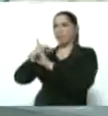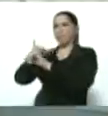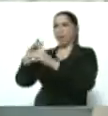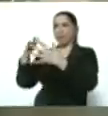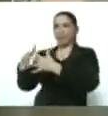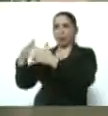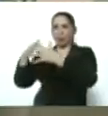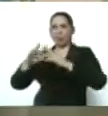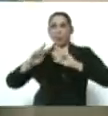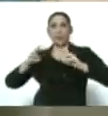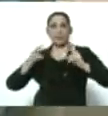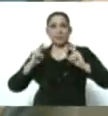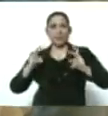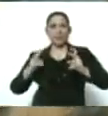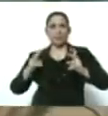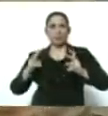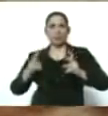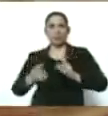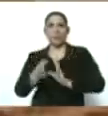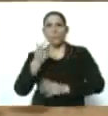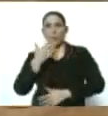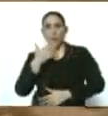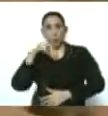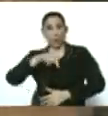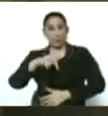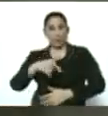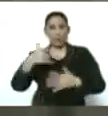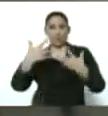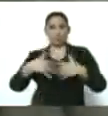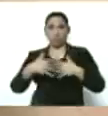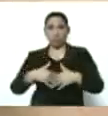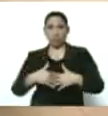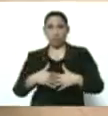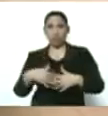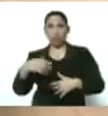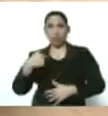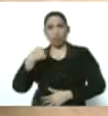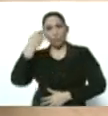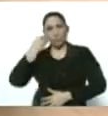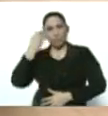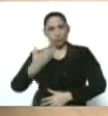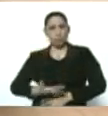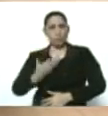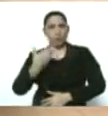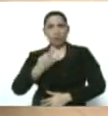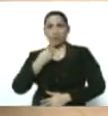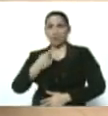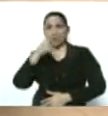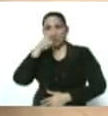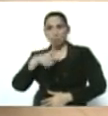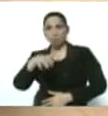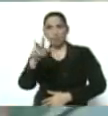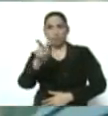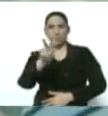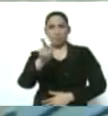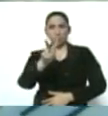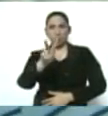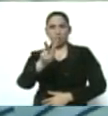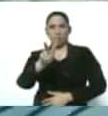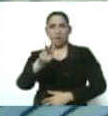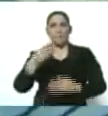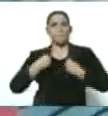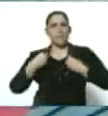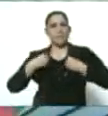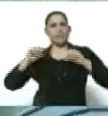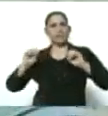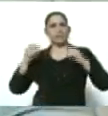en términos de una sobrevivencia corporativa. Entonces yo creo que es importante decirle al pueblo venezolano las vidas